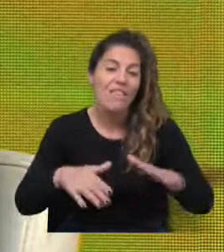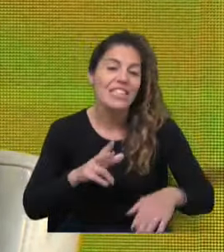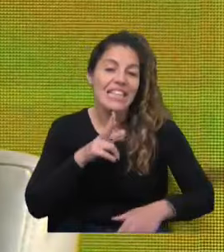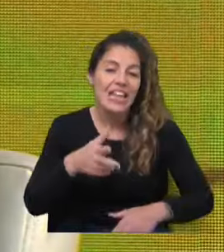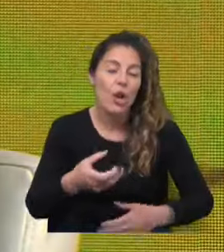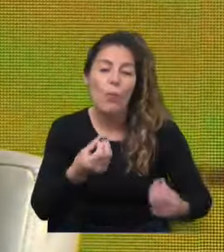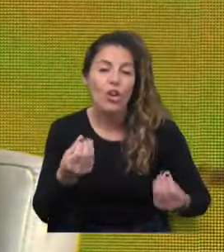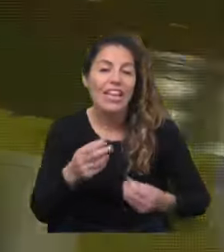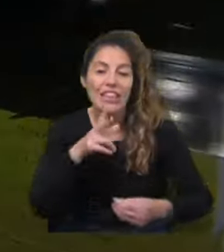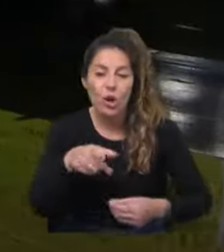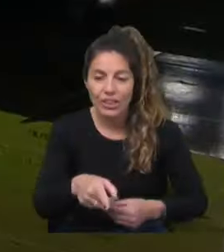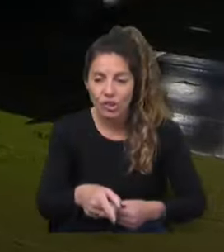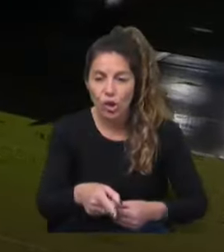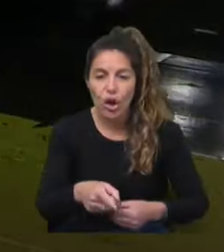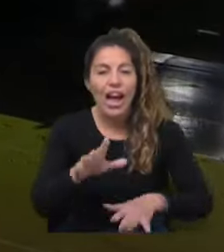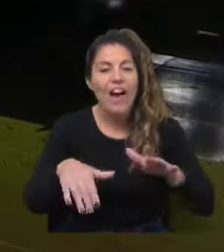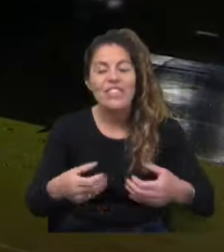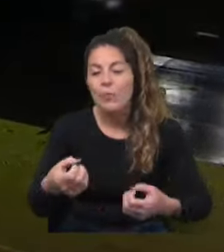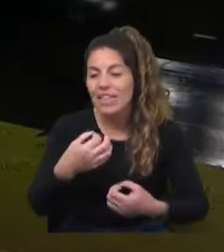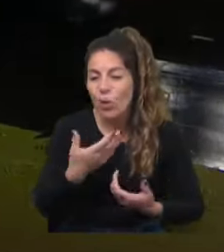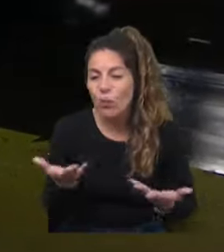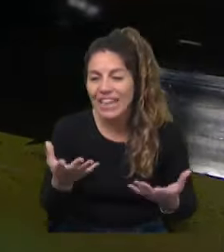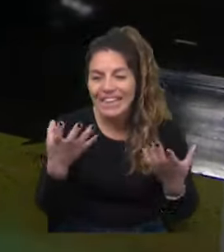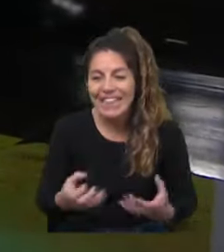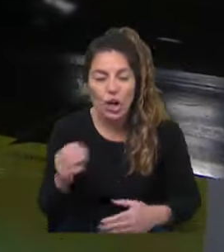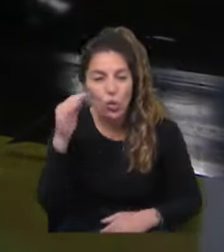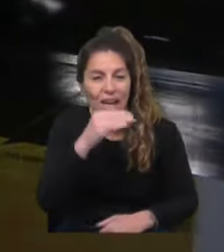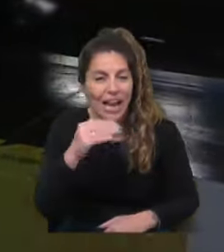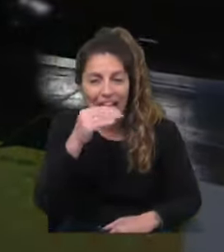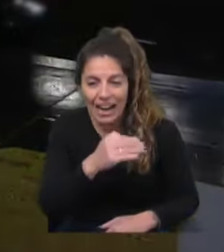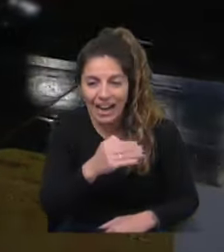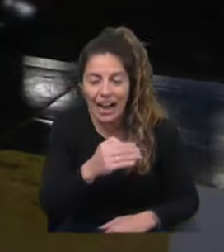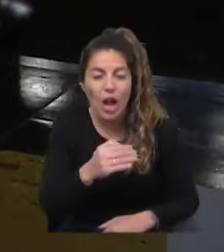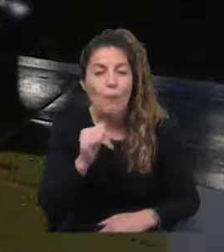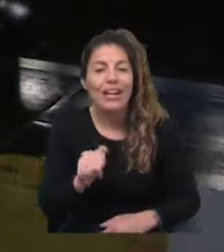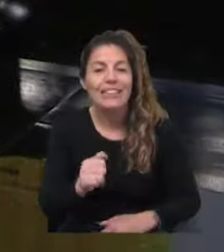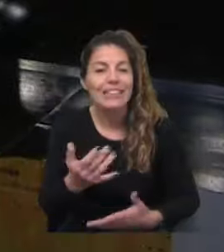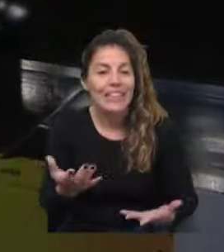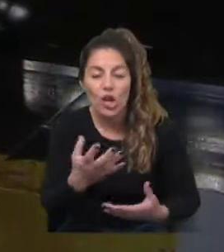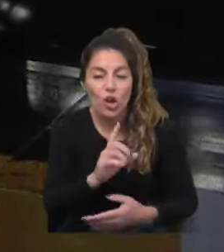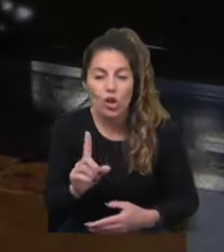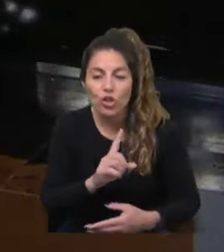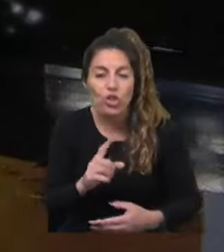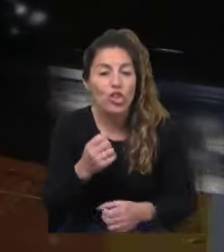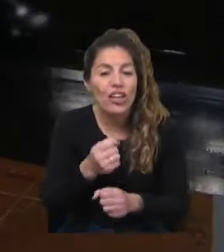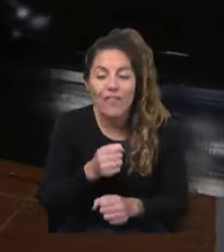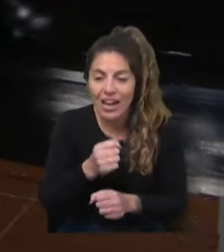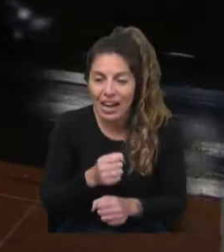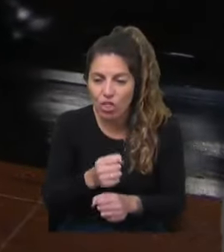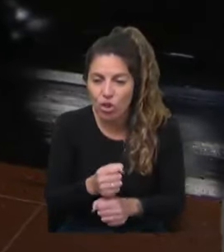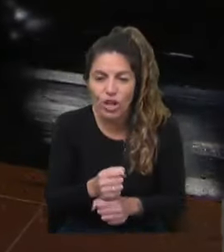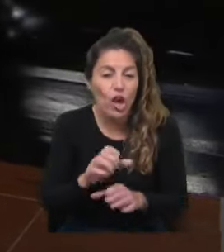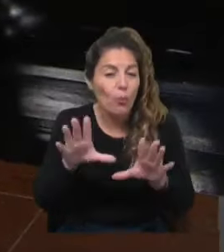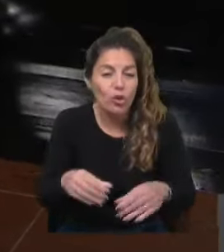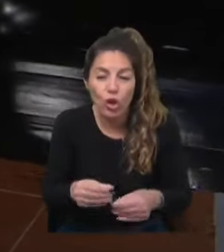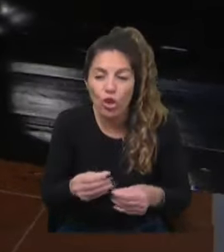¿por qué digo esto? Porque muchas veces nos dijeron, ¿por qué quieren tener una caja? ¿Por qué tienen un berretín? No, nosotros somos trabajadores, como todo